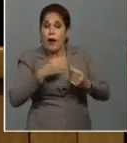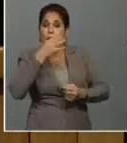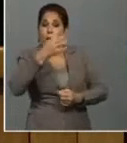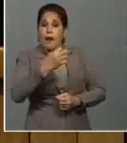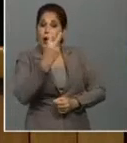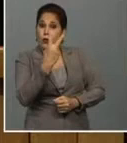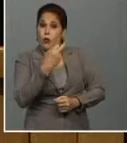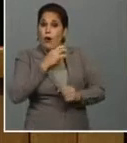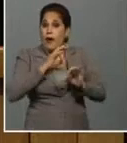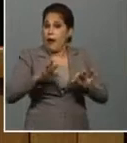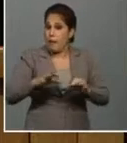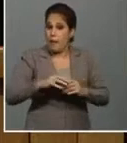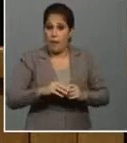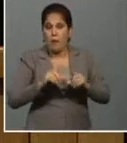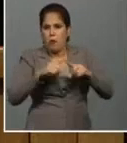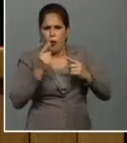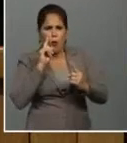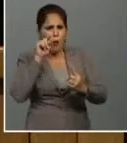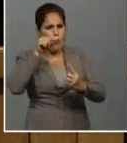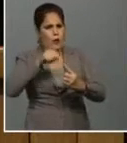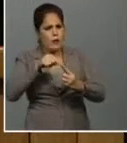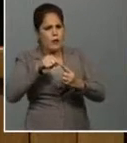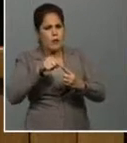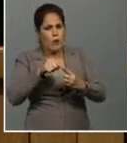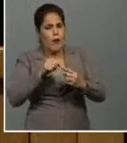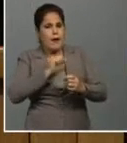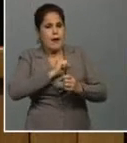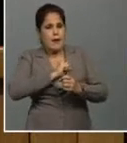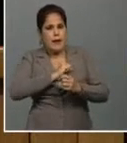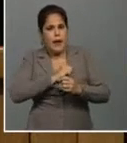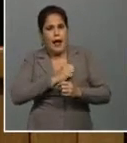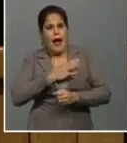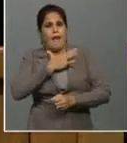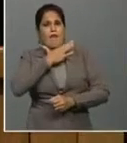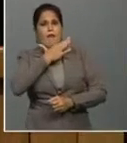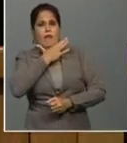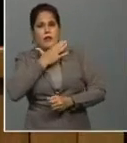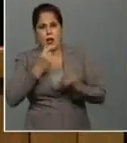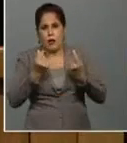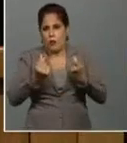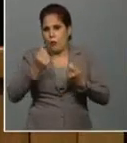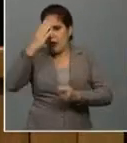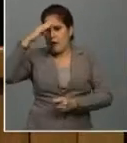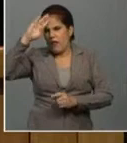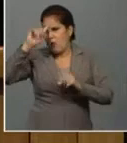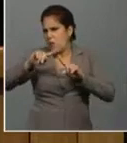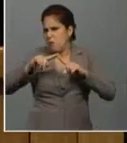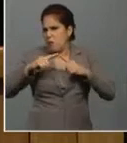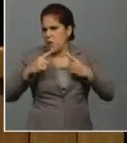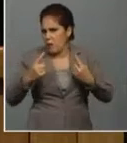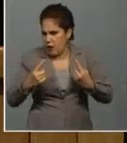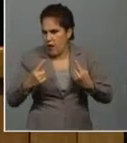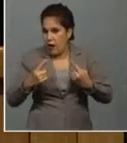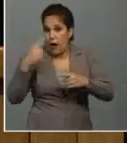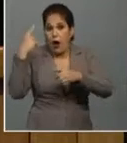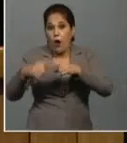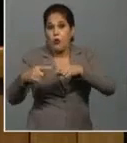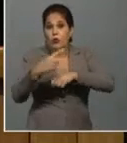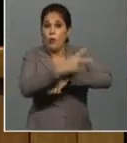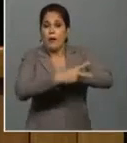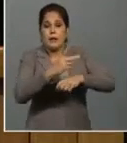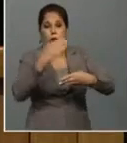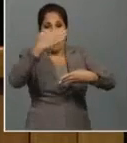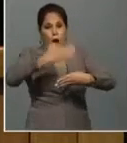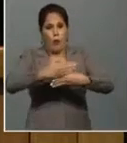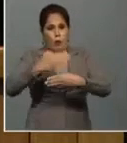dos ejemplos cuyo propósito es agredir y tratar de controlar el destino de cuba desde la coacción a terceros que